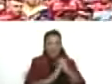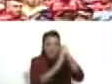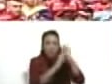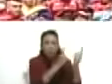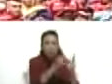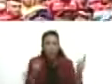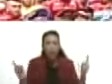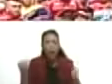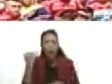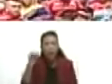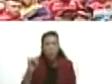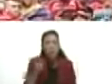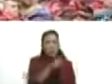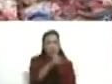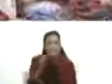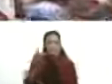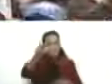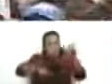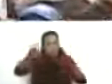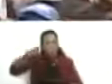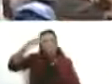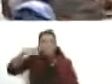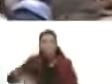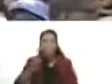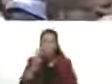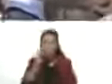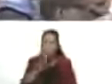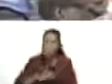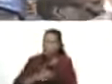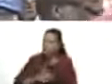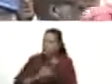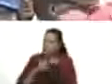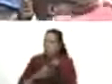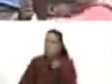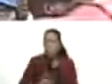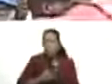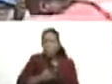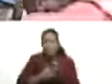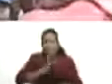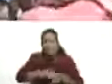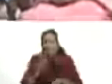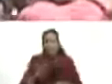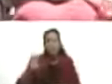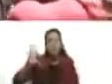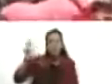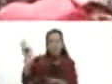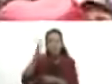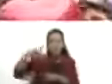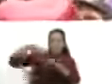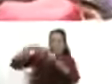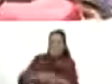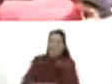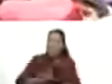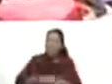que existían hombres que le dolían esta patria.